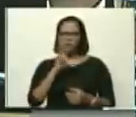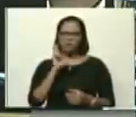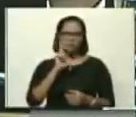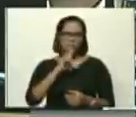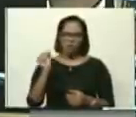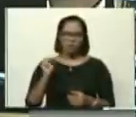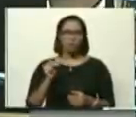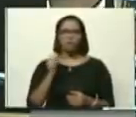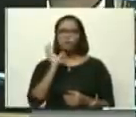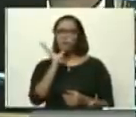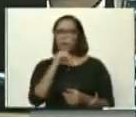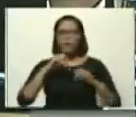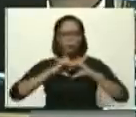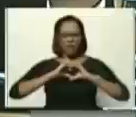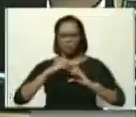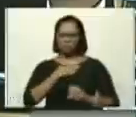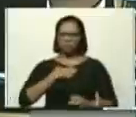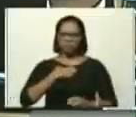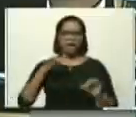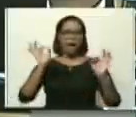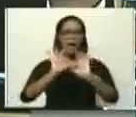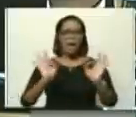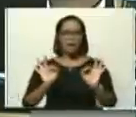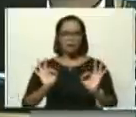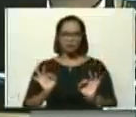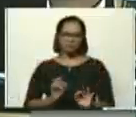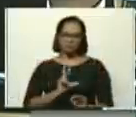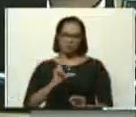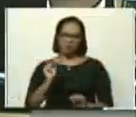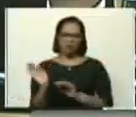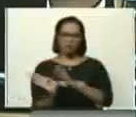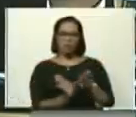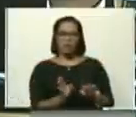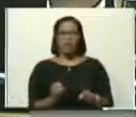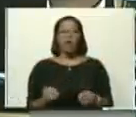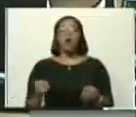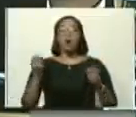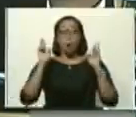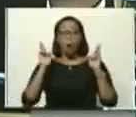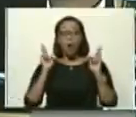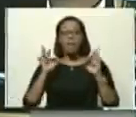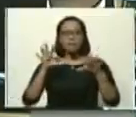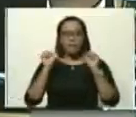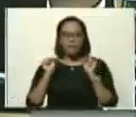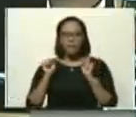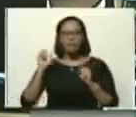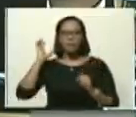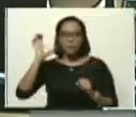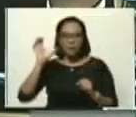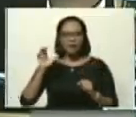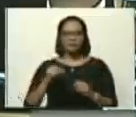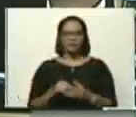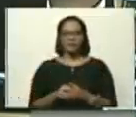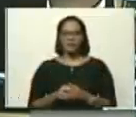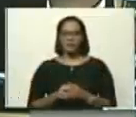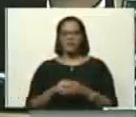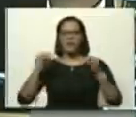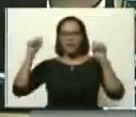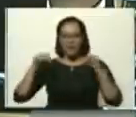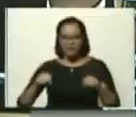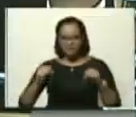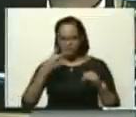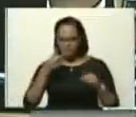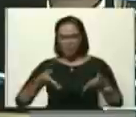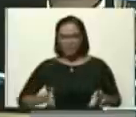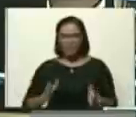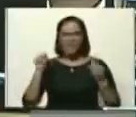a nadie. Y ojalá verdaderamente él entienda que su patria, la que lo vio nacer, es esta y no Colombia. Que